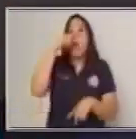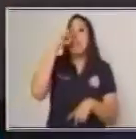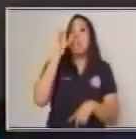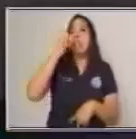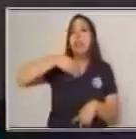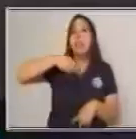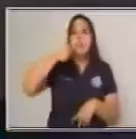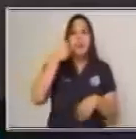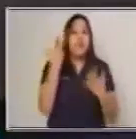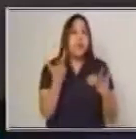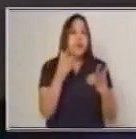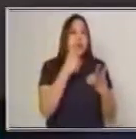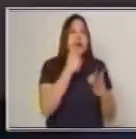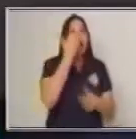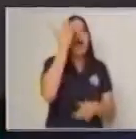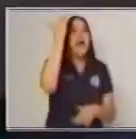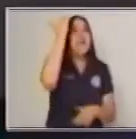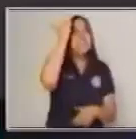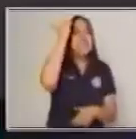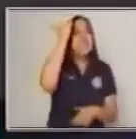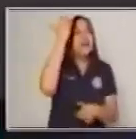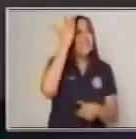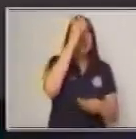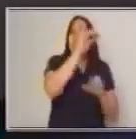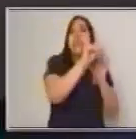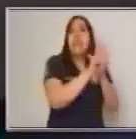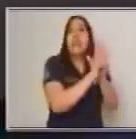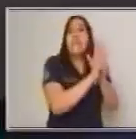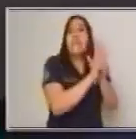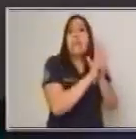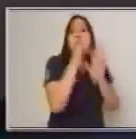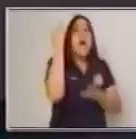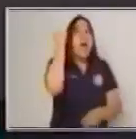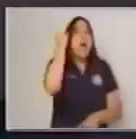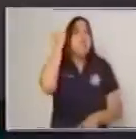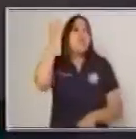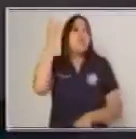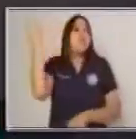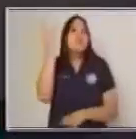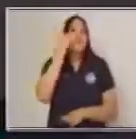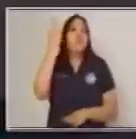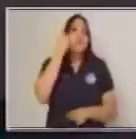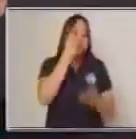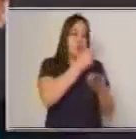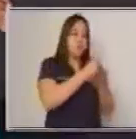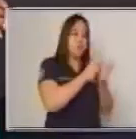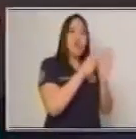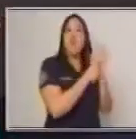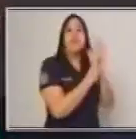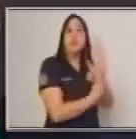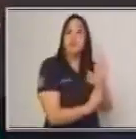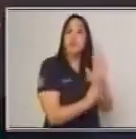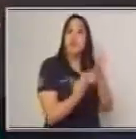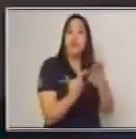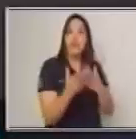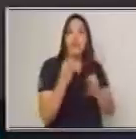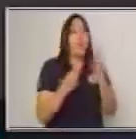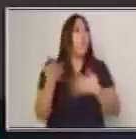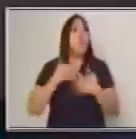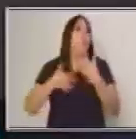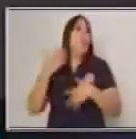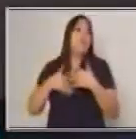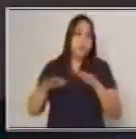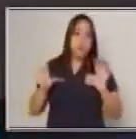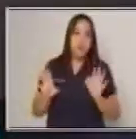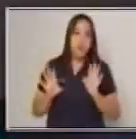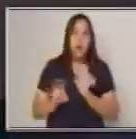saber identificar las ideas principales de una exposición oral. O por ejemplo, si alguien está